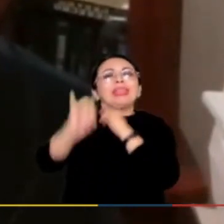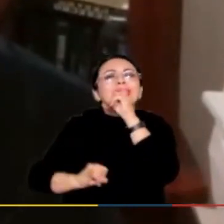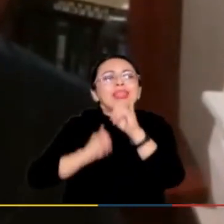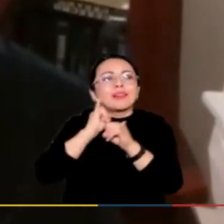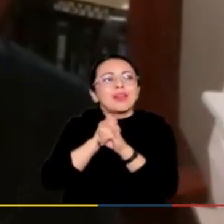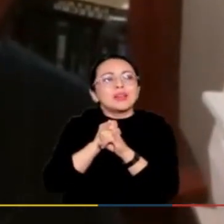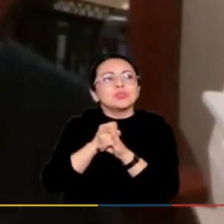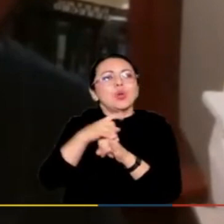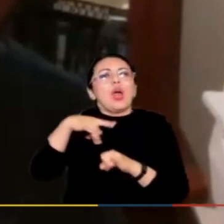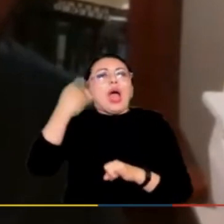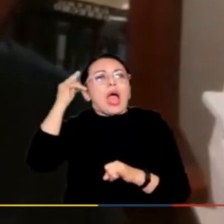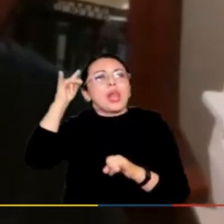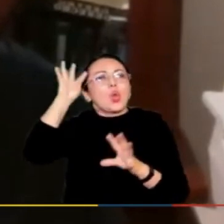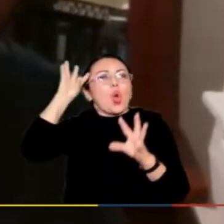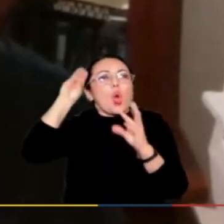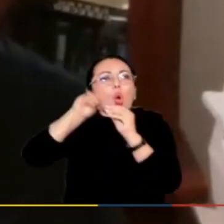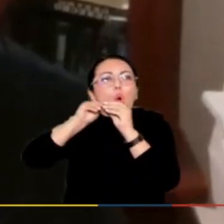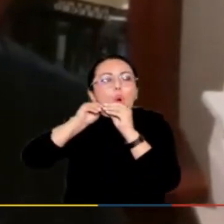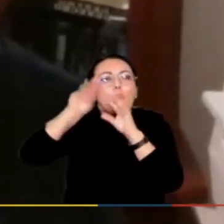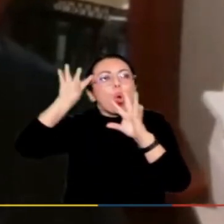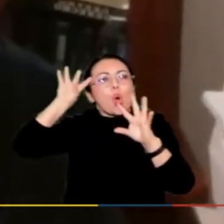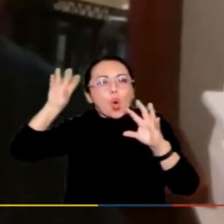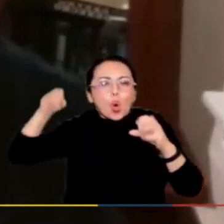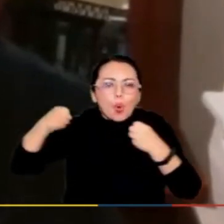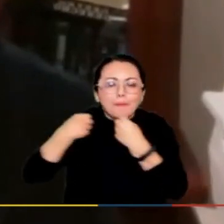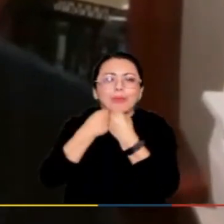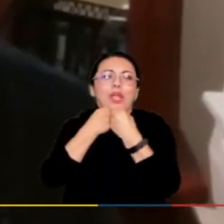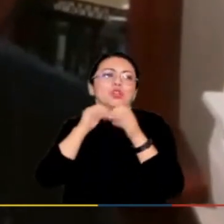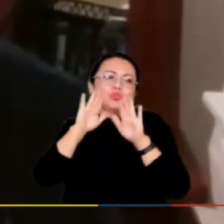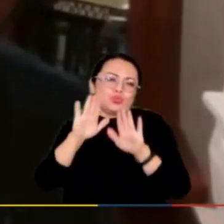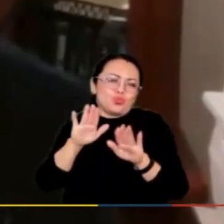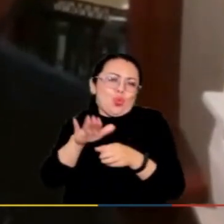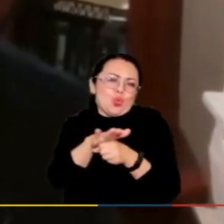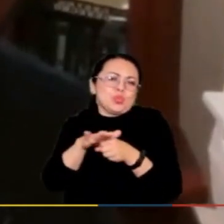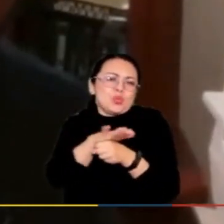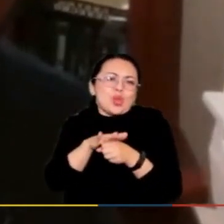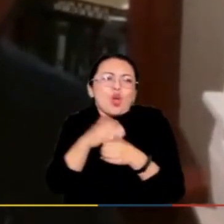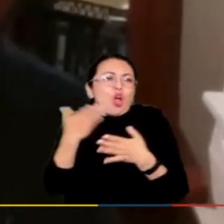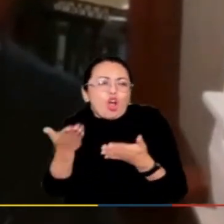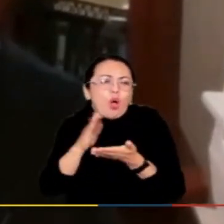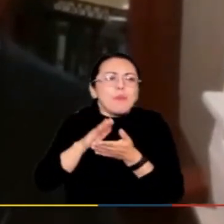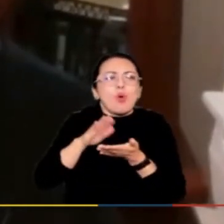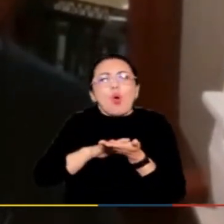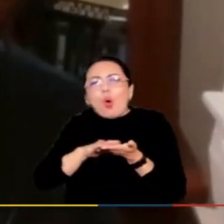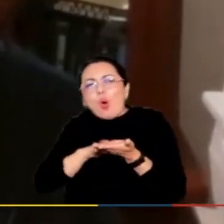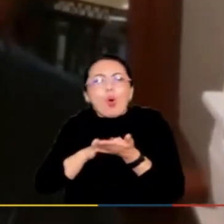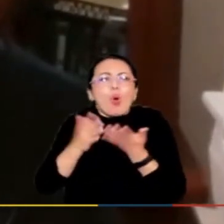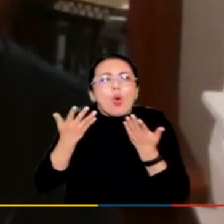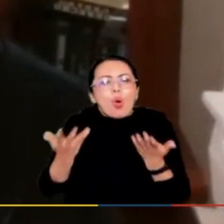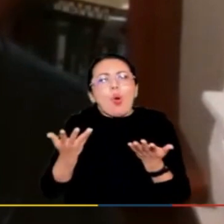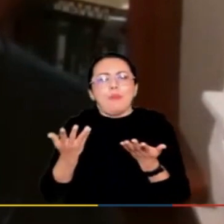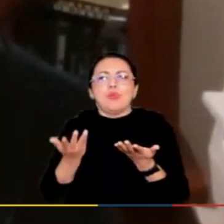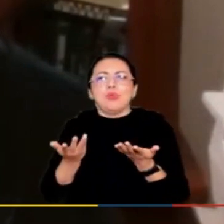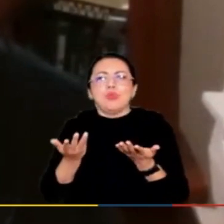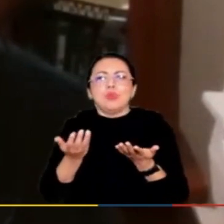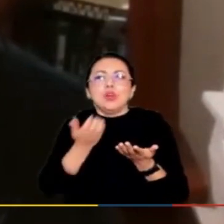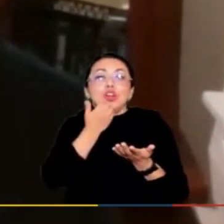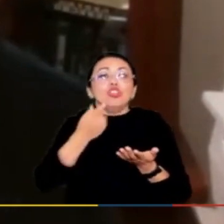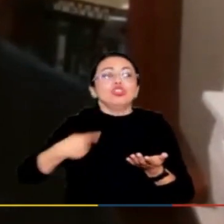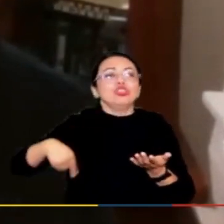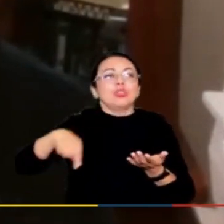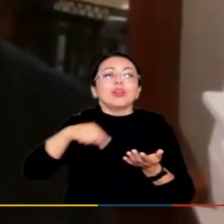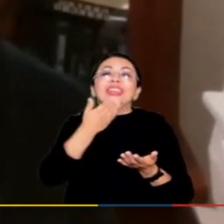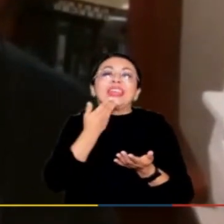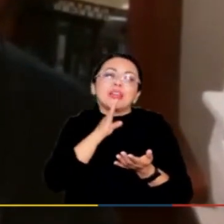existen otros convenios a tener en cuenta para este tipo de asuntos, pues a manera de ilustración para quienes nos están